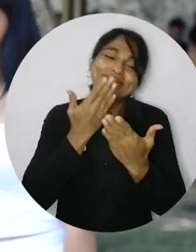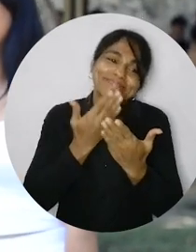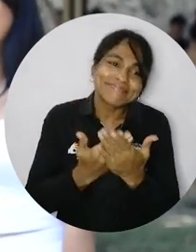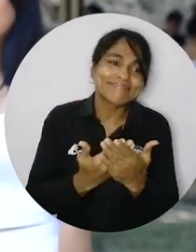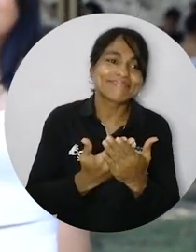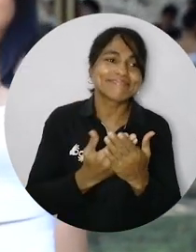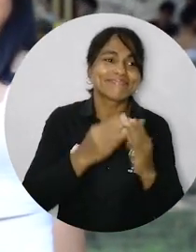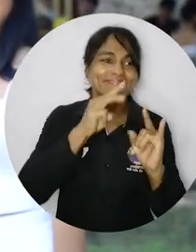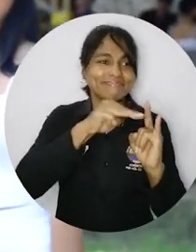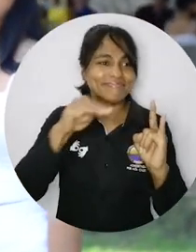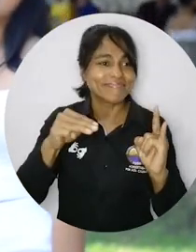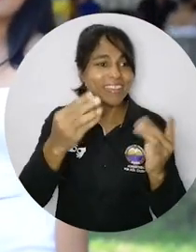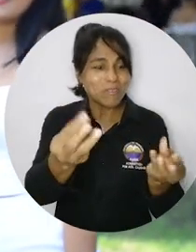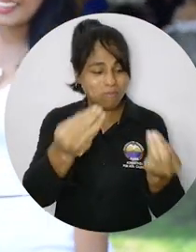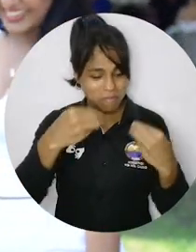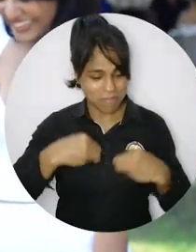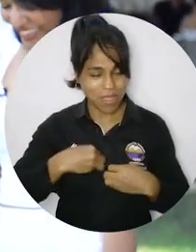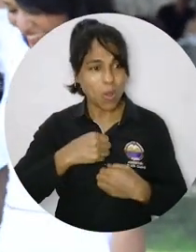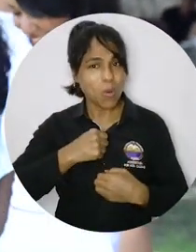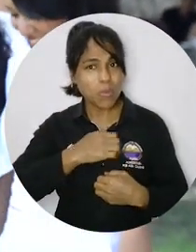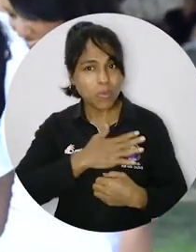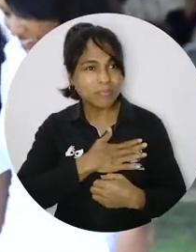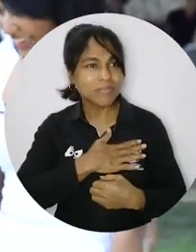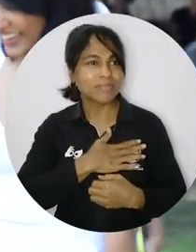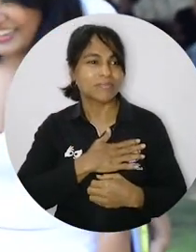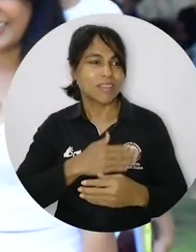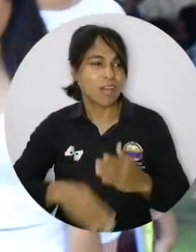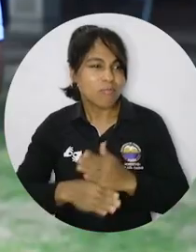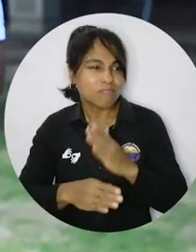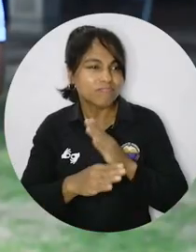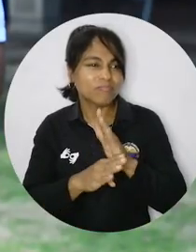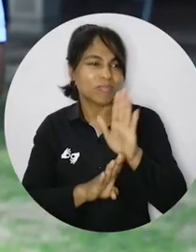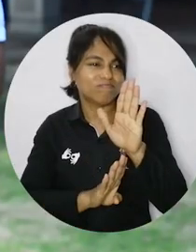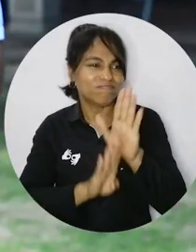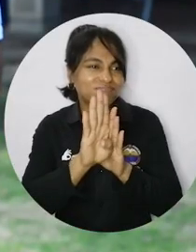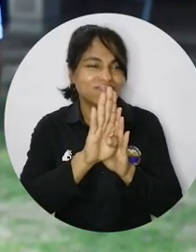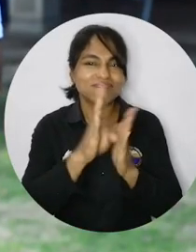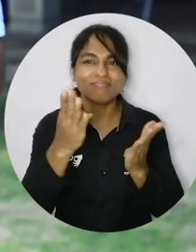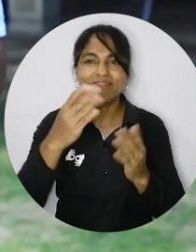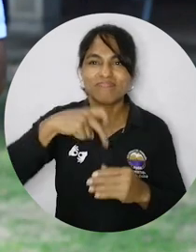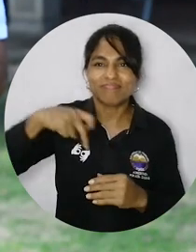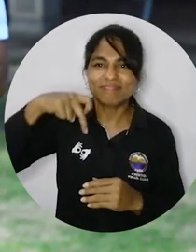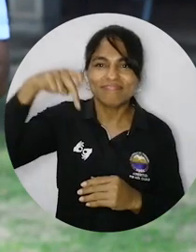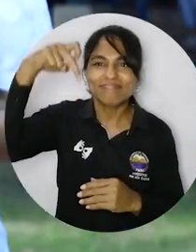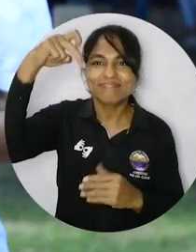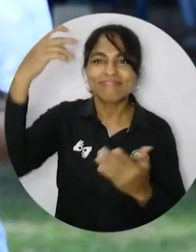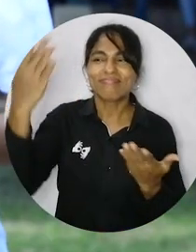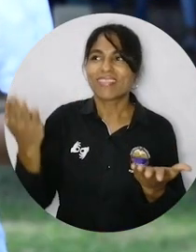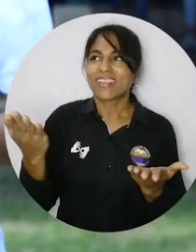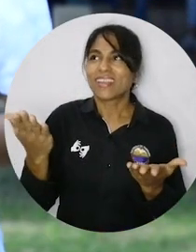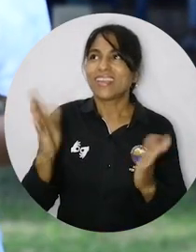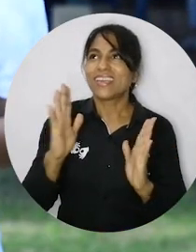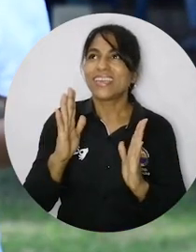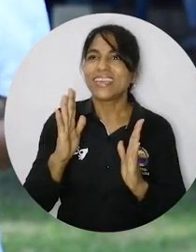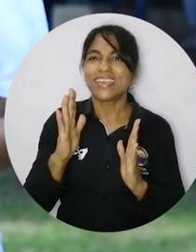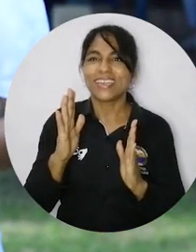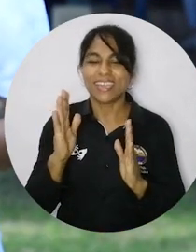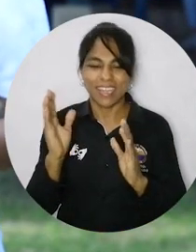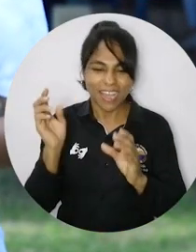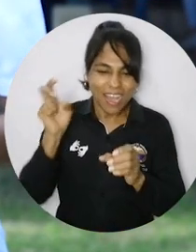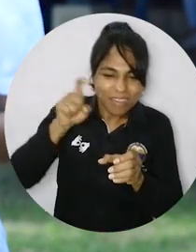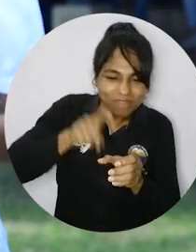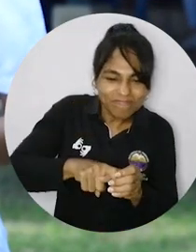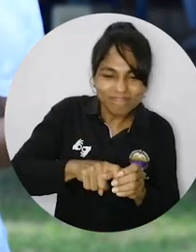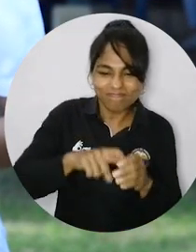Universidad del Magdalena por darnos esta oportunidad de seguir creciendo profesionalmente de cursar